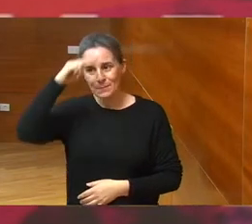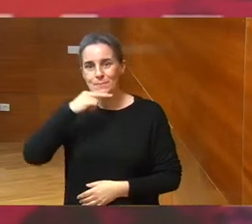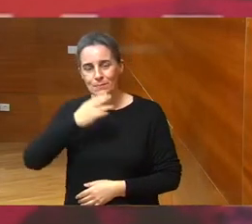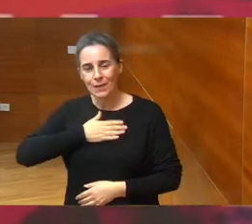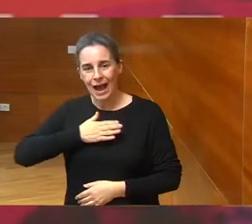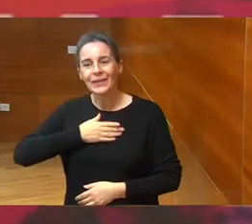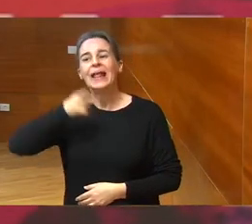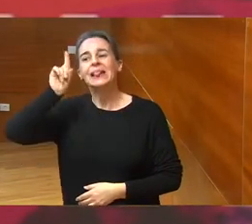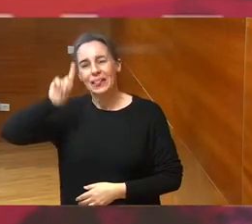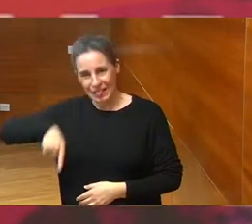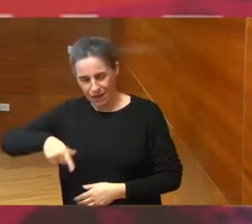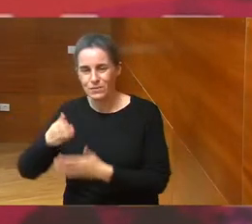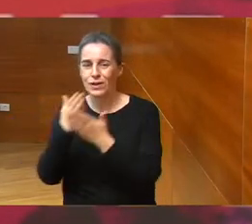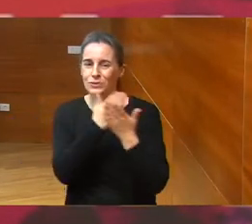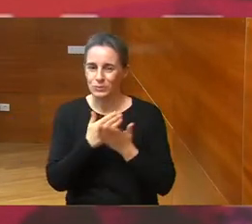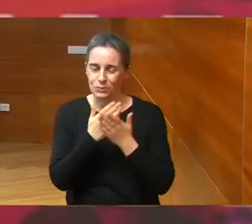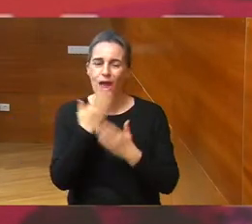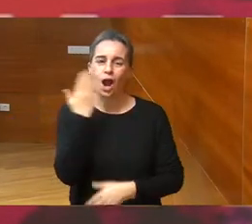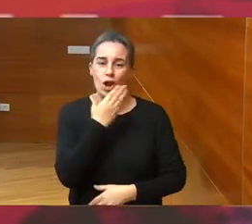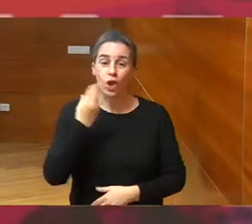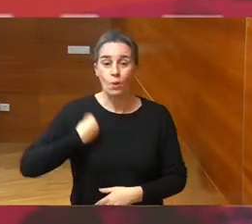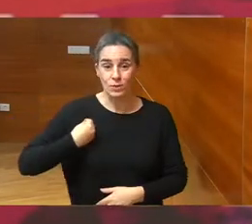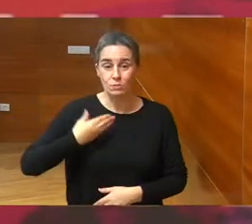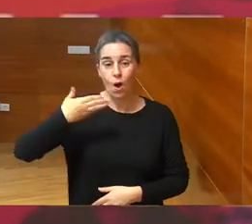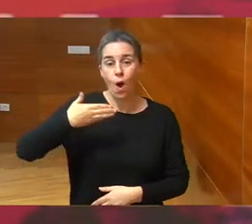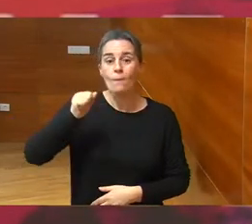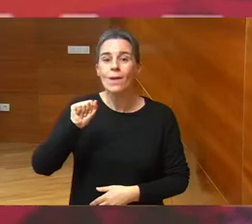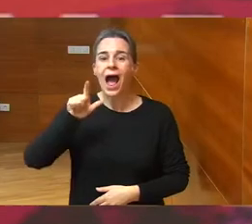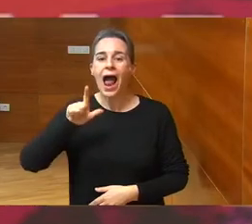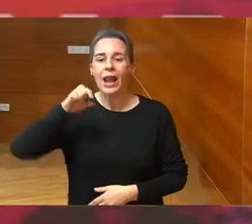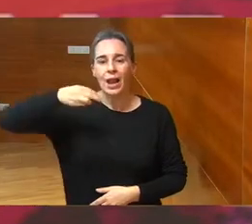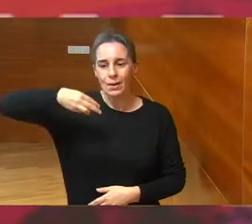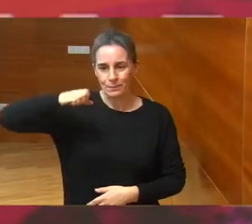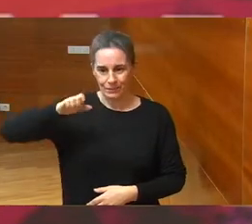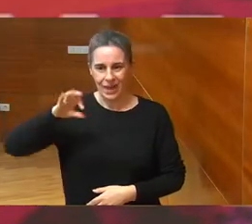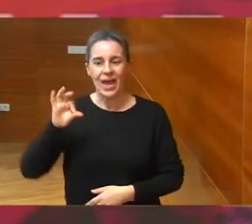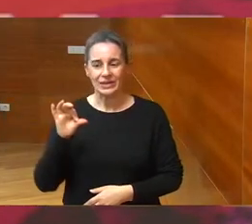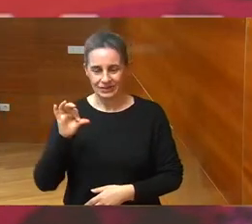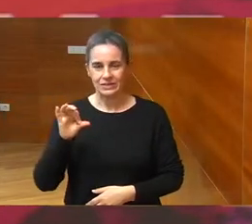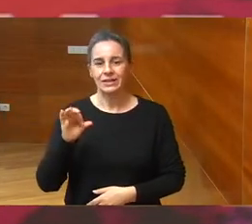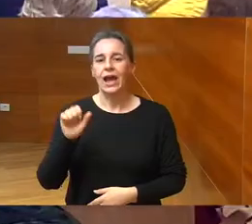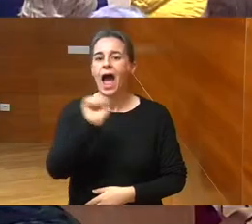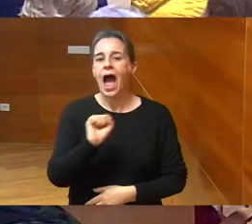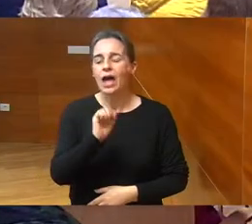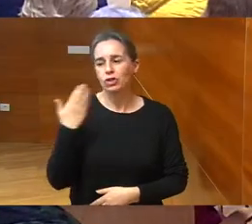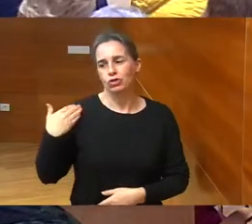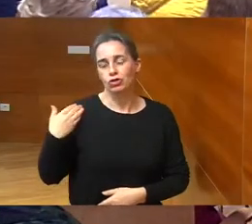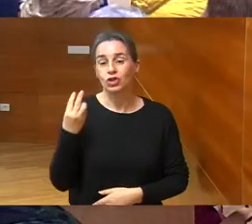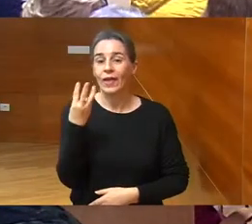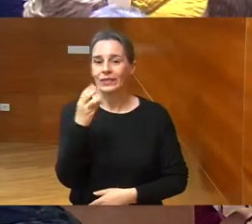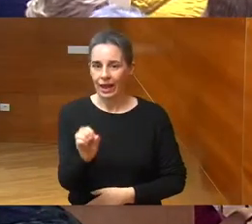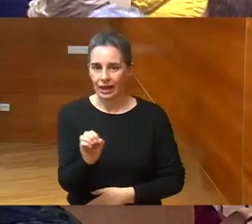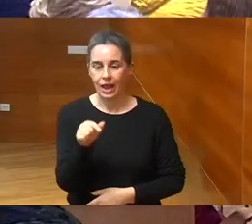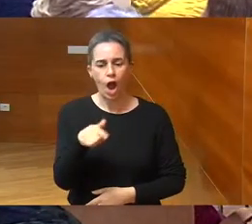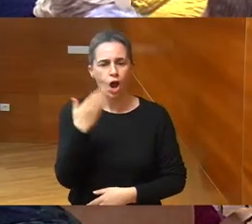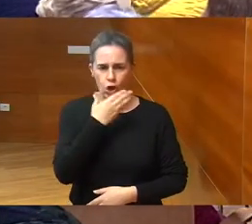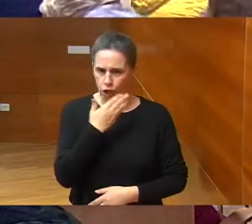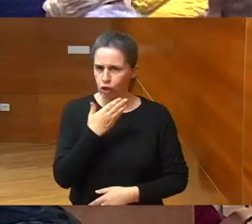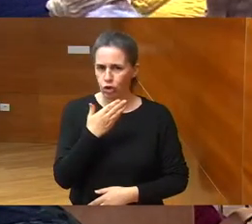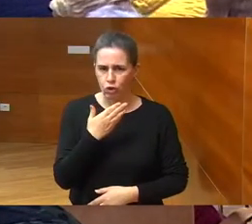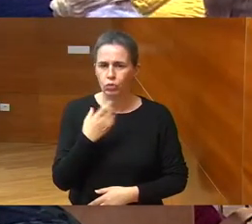no colegio balmes en los años 30 fue un colegio objetivo una trayectoria muy